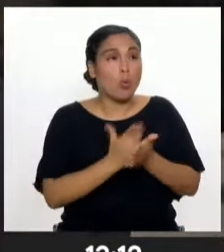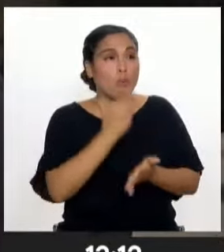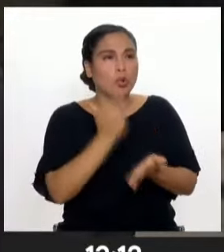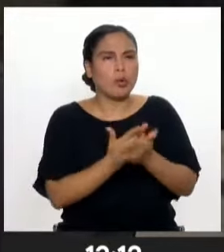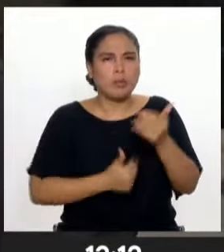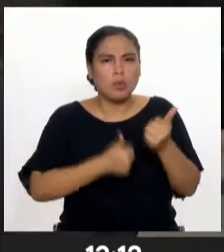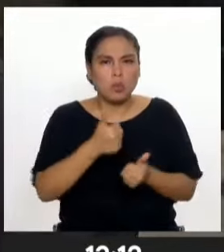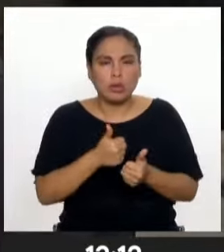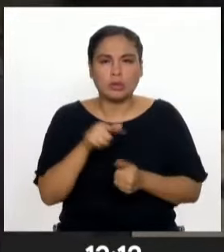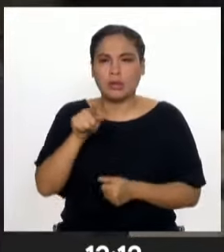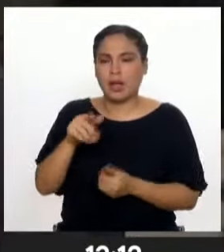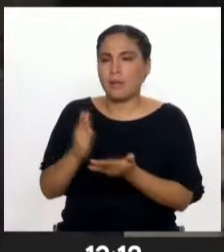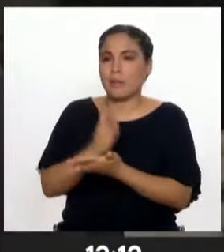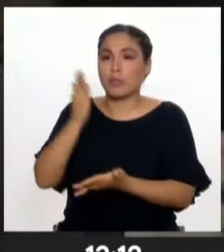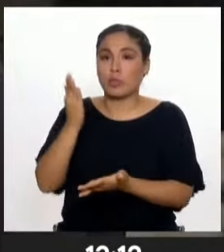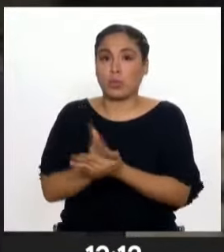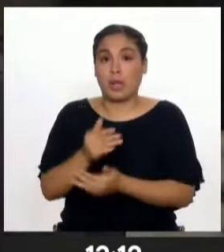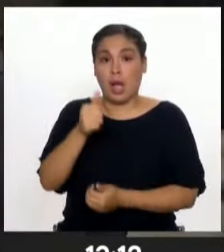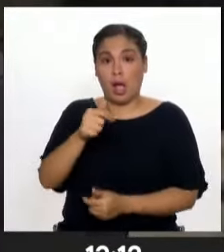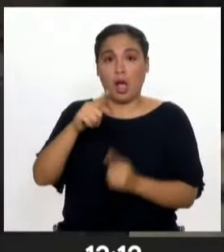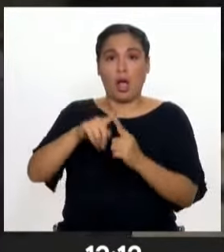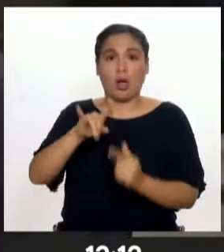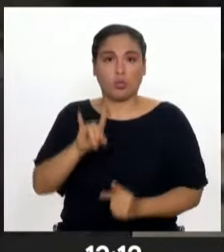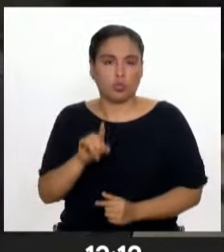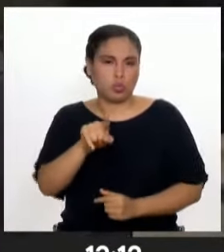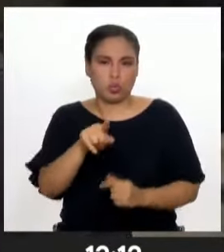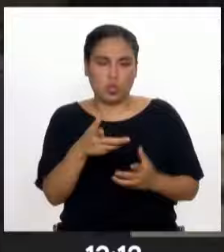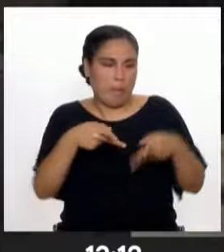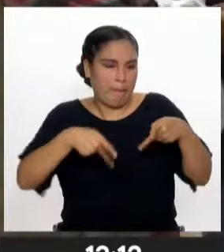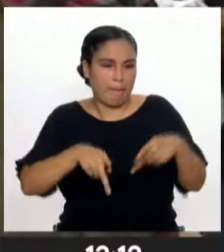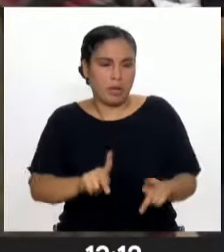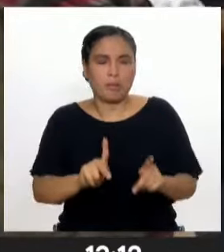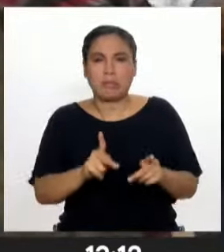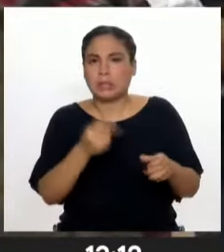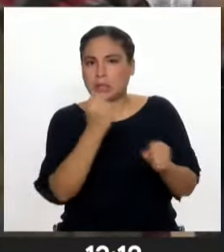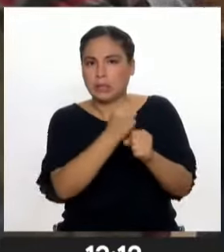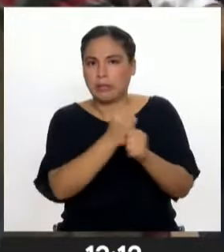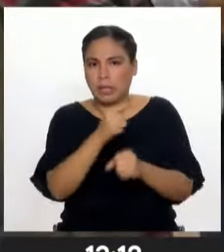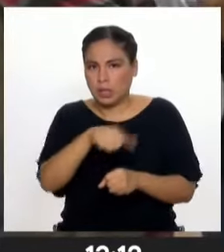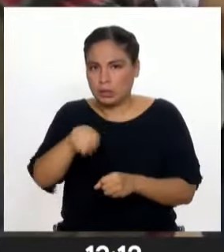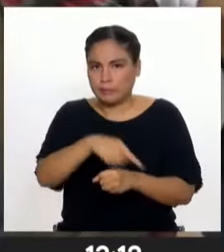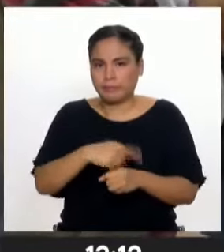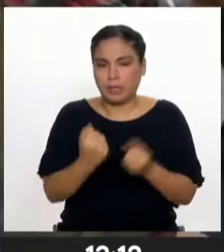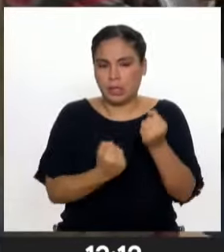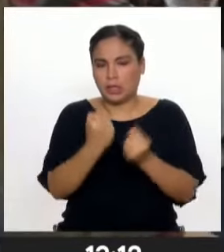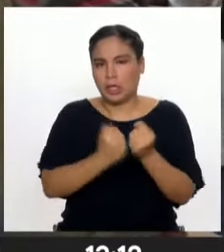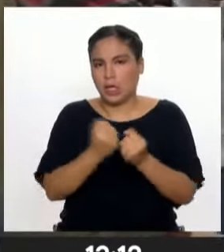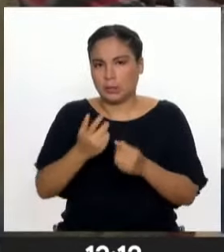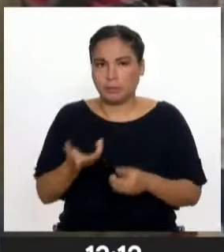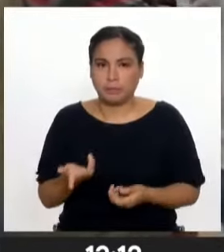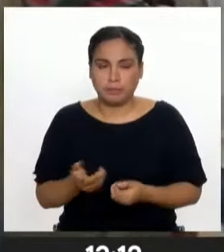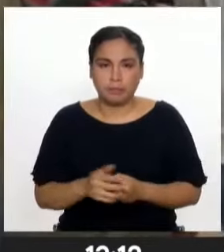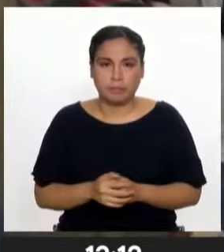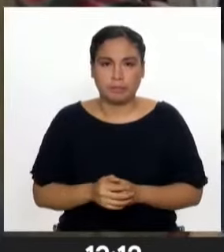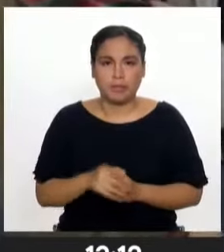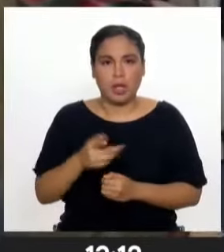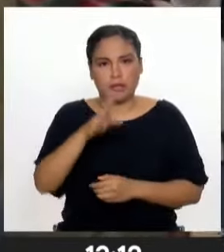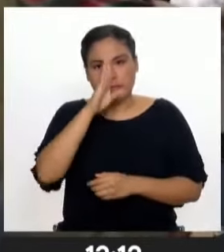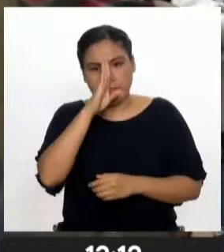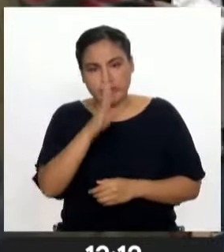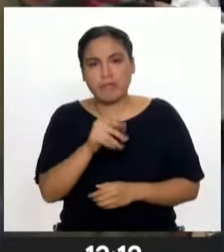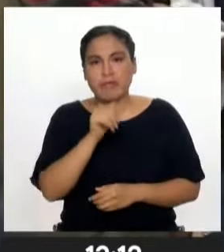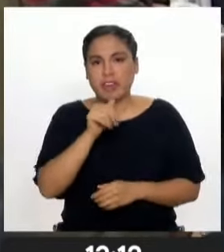problema es de la ATU, que no les deja trabajar a los colectiveros. Quizás no es un medio que ha estado